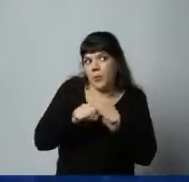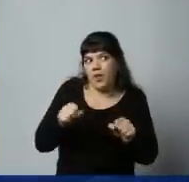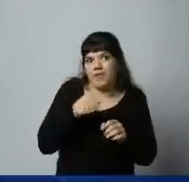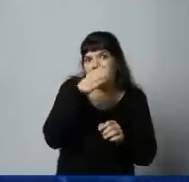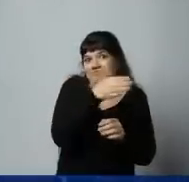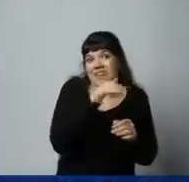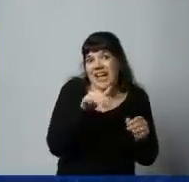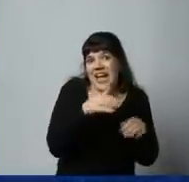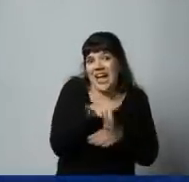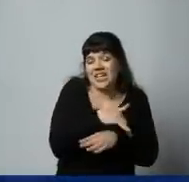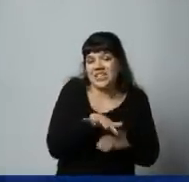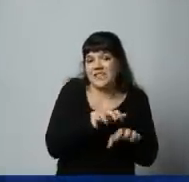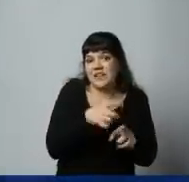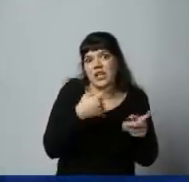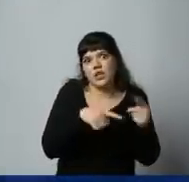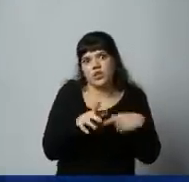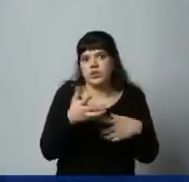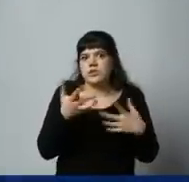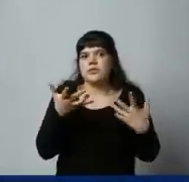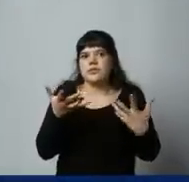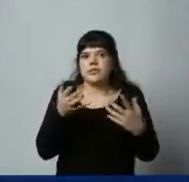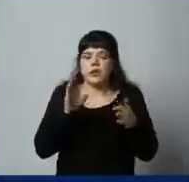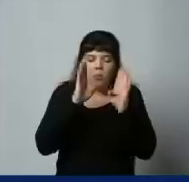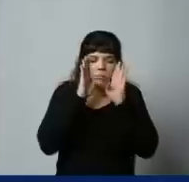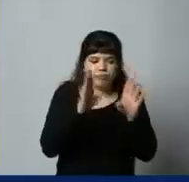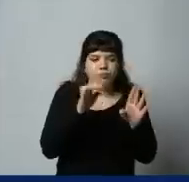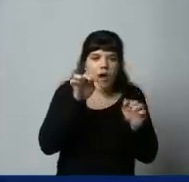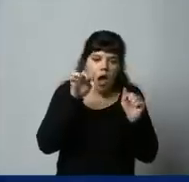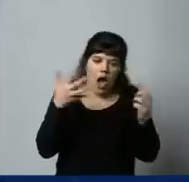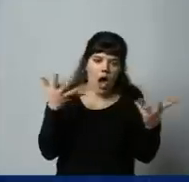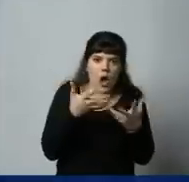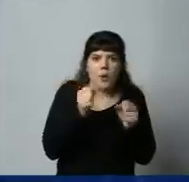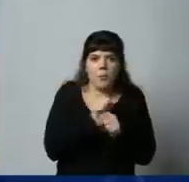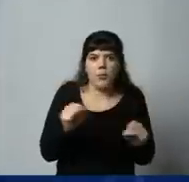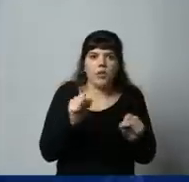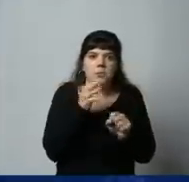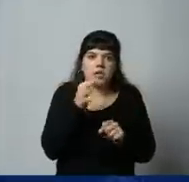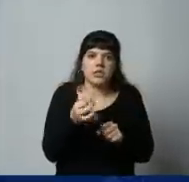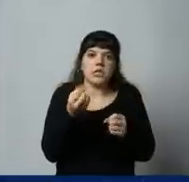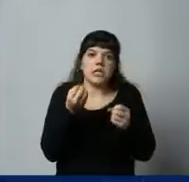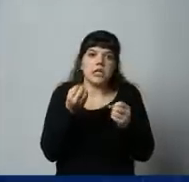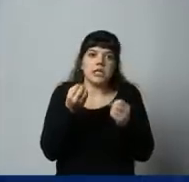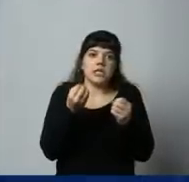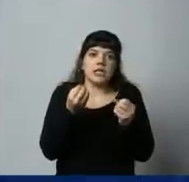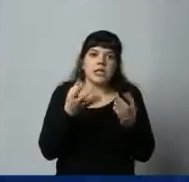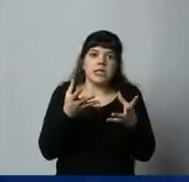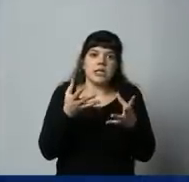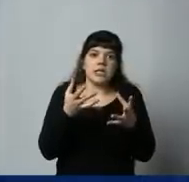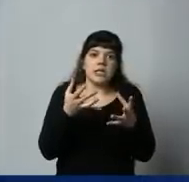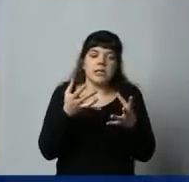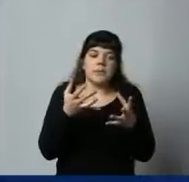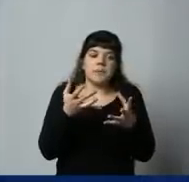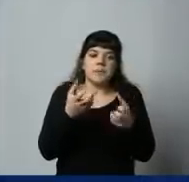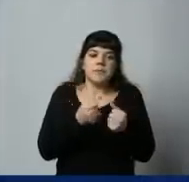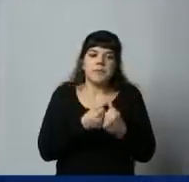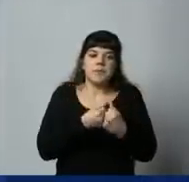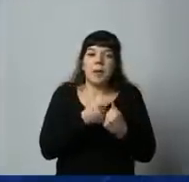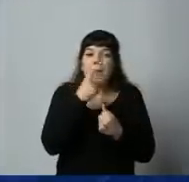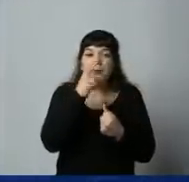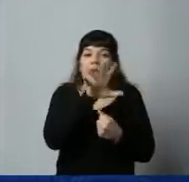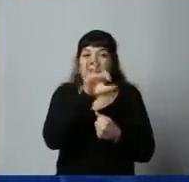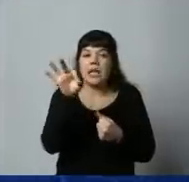entonces fue una política focalizada Hoy podemos decir que eh el el